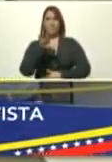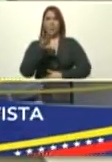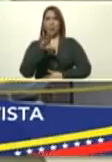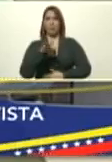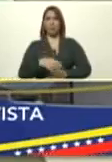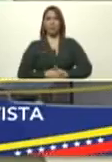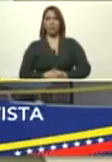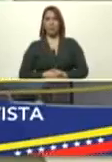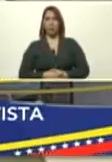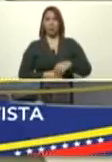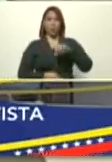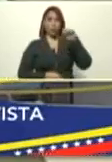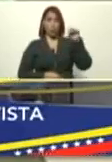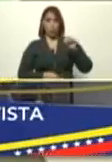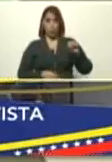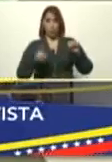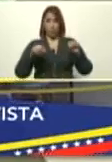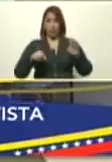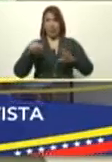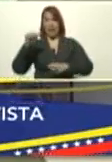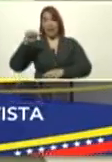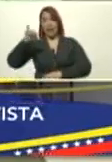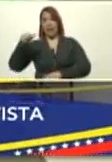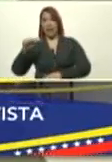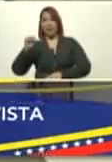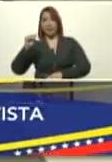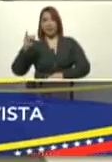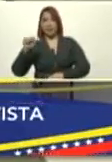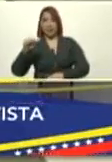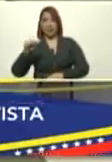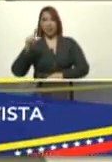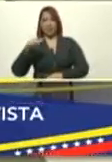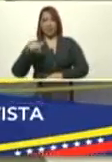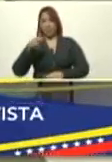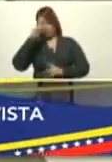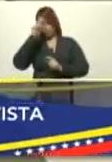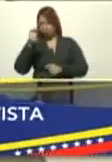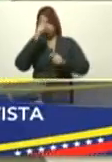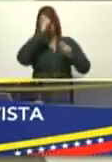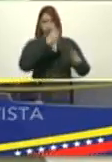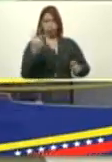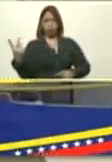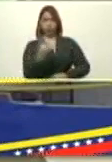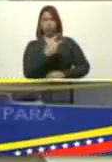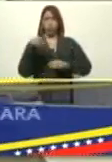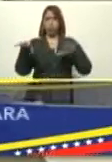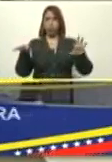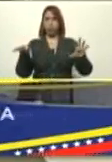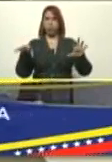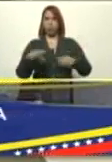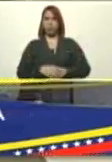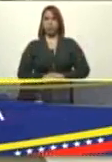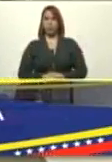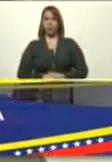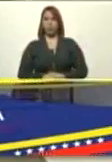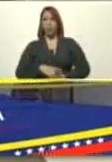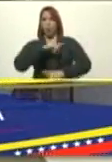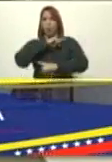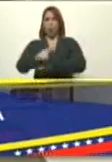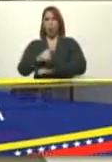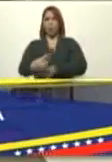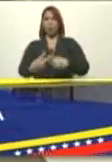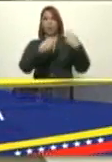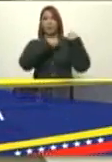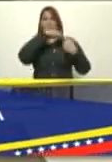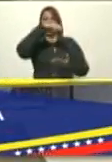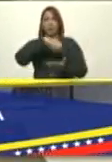Sur y la República de Abjasia, nos correspondió reconocer esas dos repúblicas por orden del jefe de Estado, Hugo